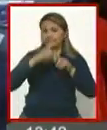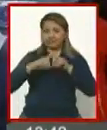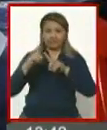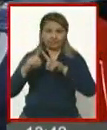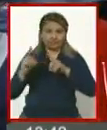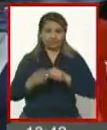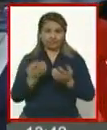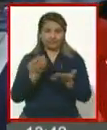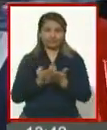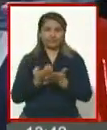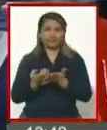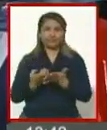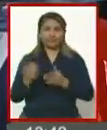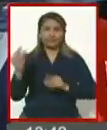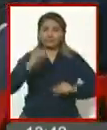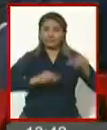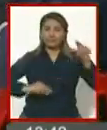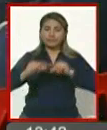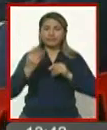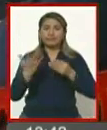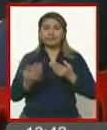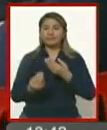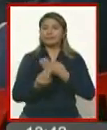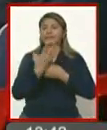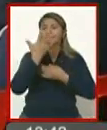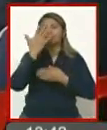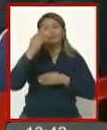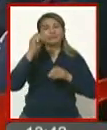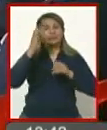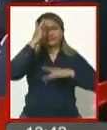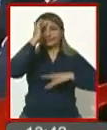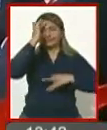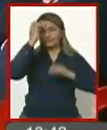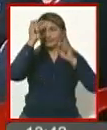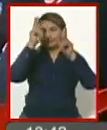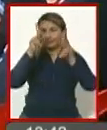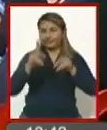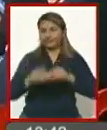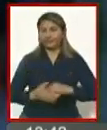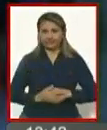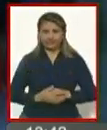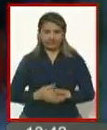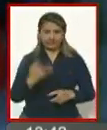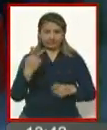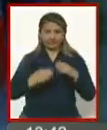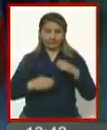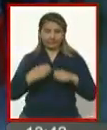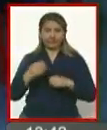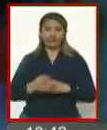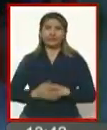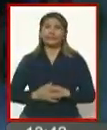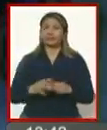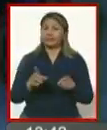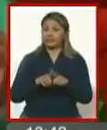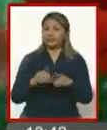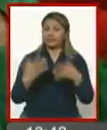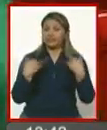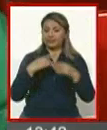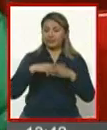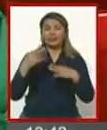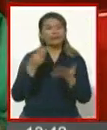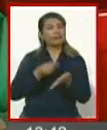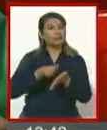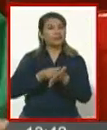diferentes elementos químicos, físicos que inciden y que después producen los problemas de trabajo. Eso trae